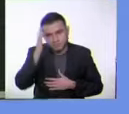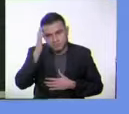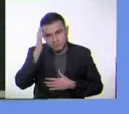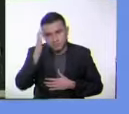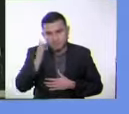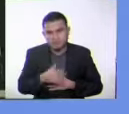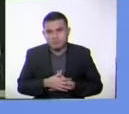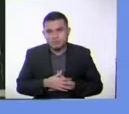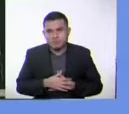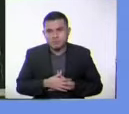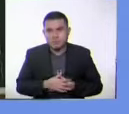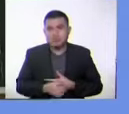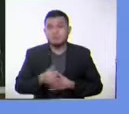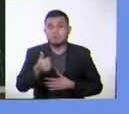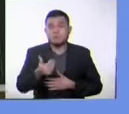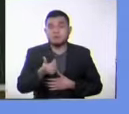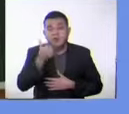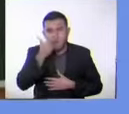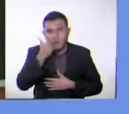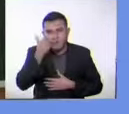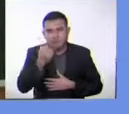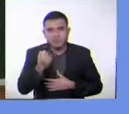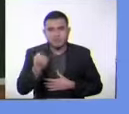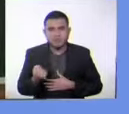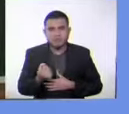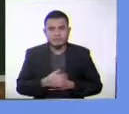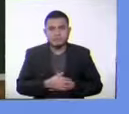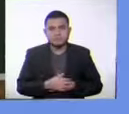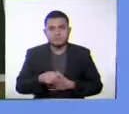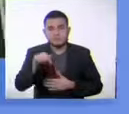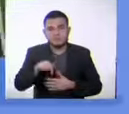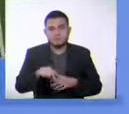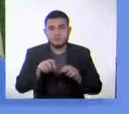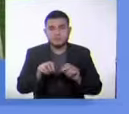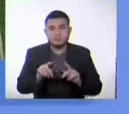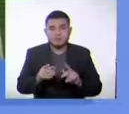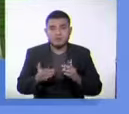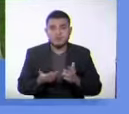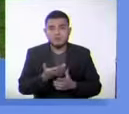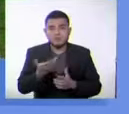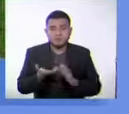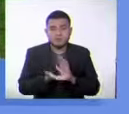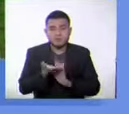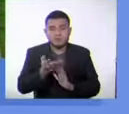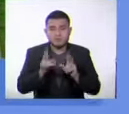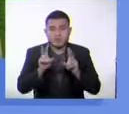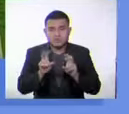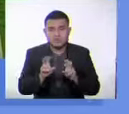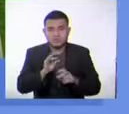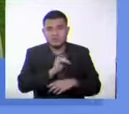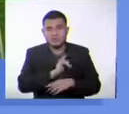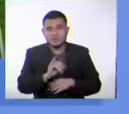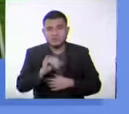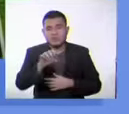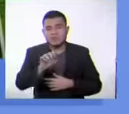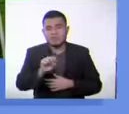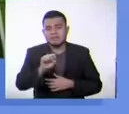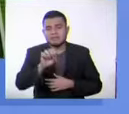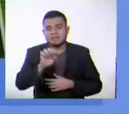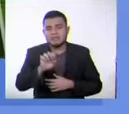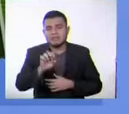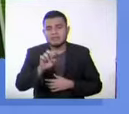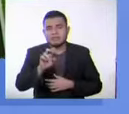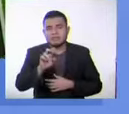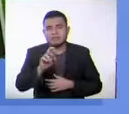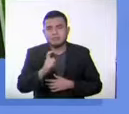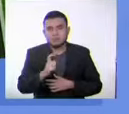Sean bienvenidos, jóvenes, estudiantes. Esta ocasión vamos a hablar acerca del tema identidad sexual, el cual